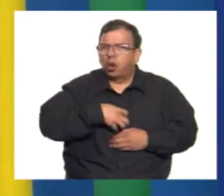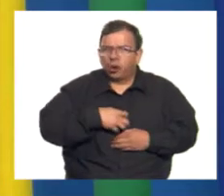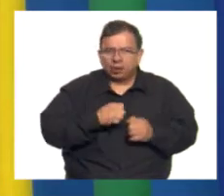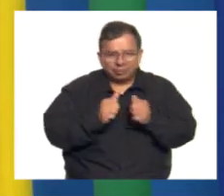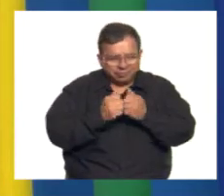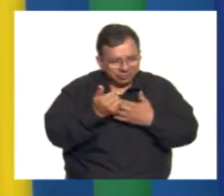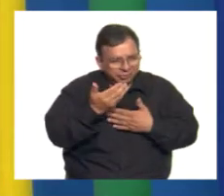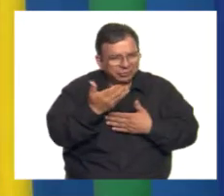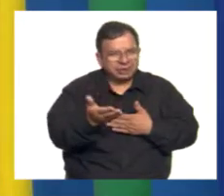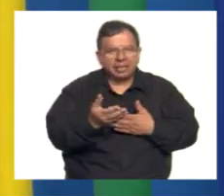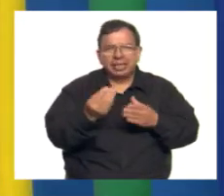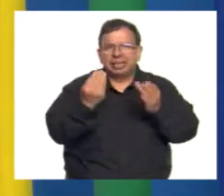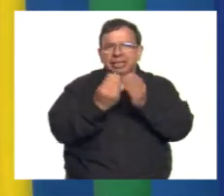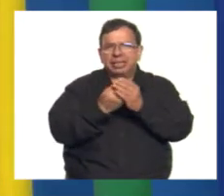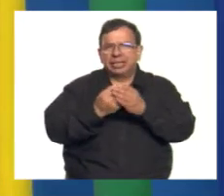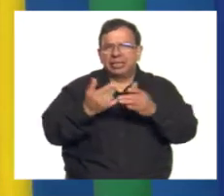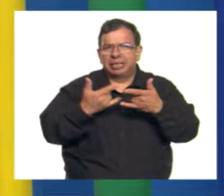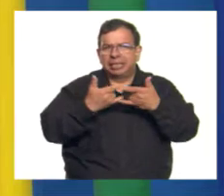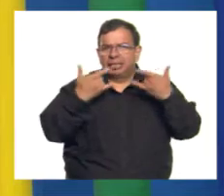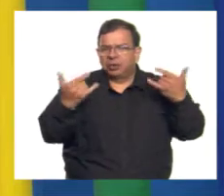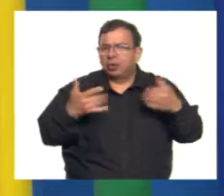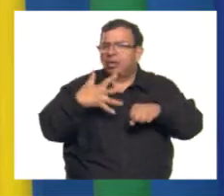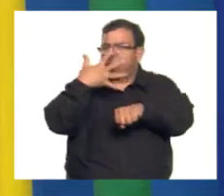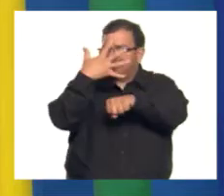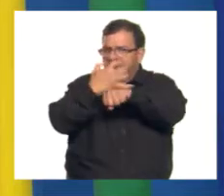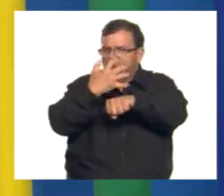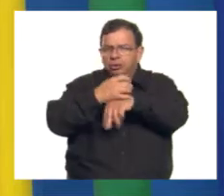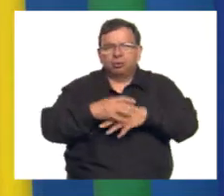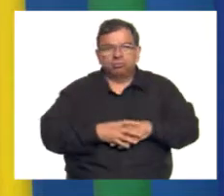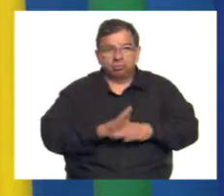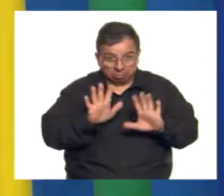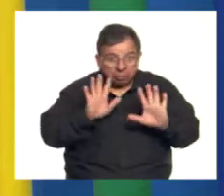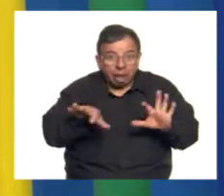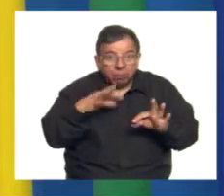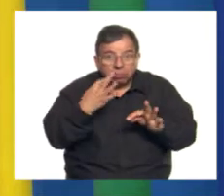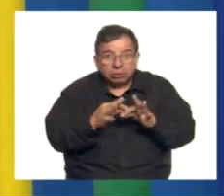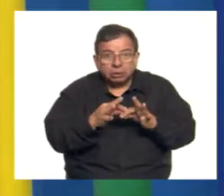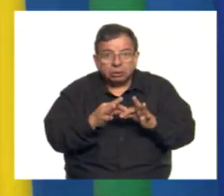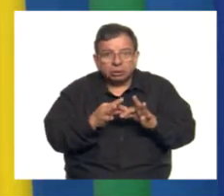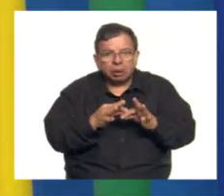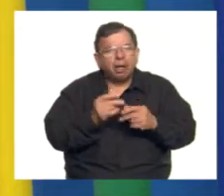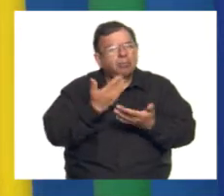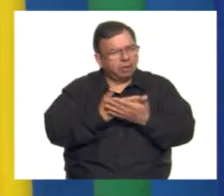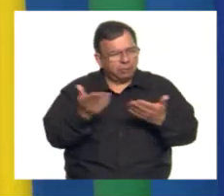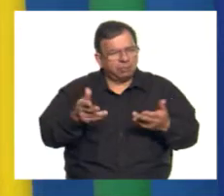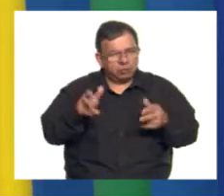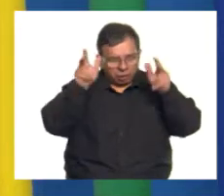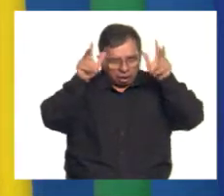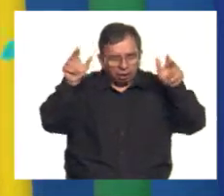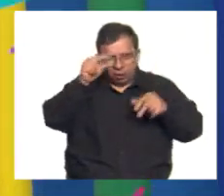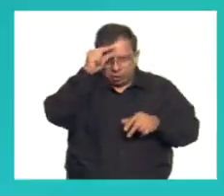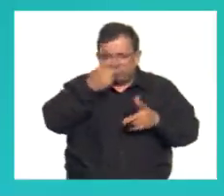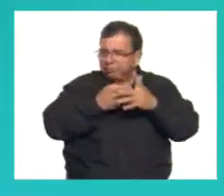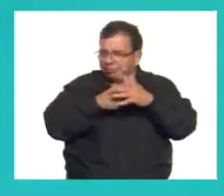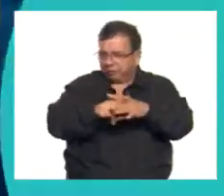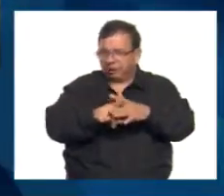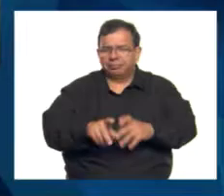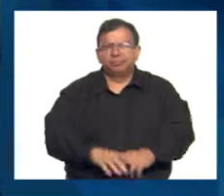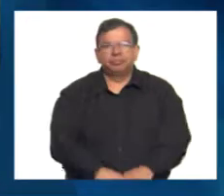con ustedes en esta clase de historia de quinto grado. ¿Ya están listos? Vamos con Ajo Listo y comenzamos.